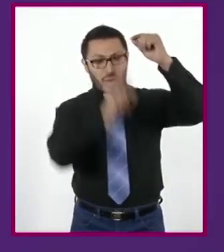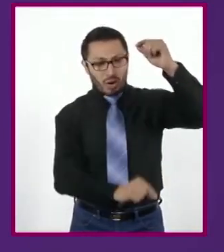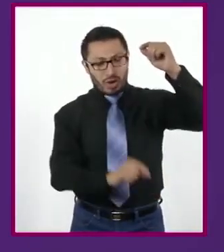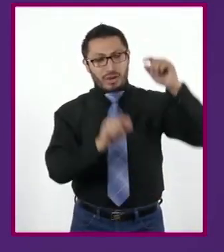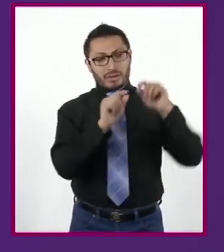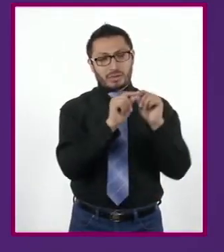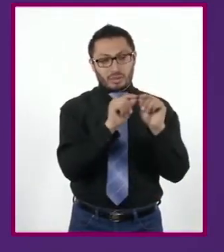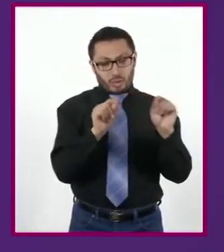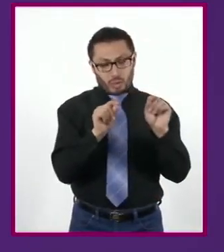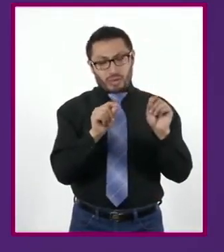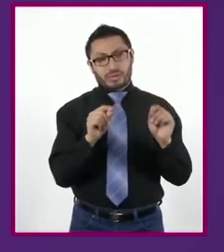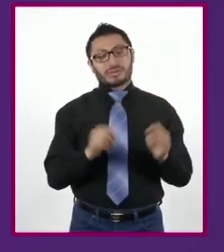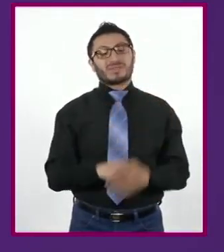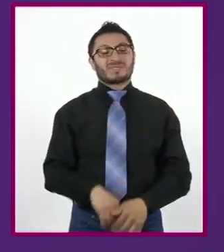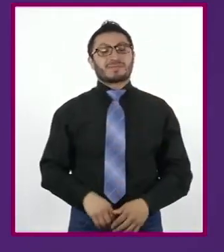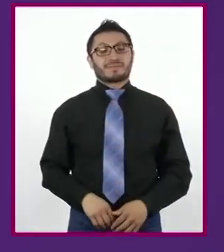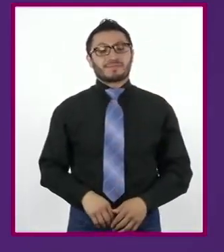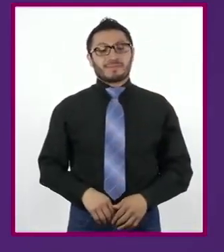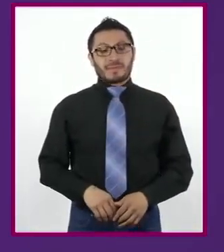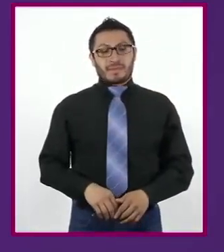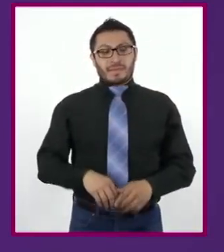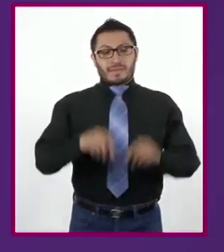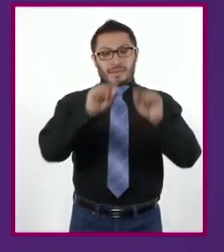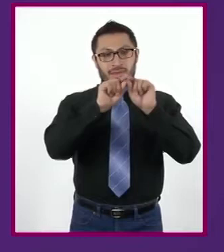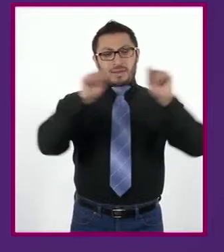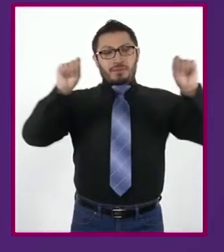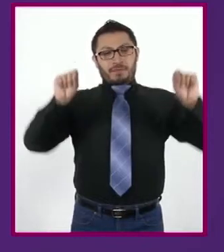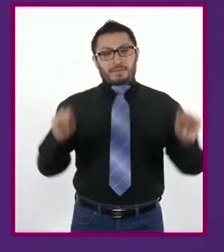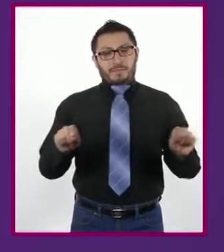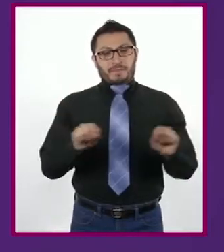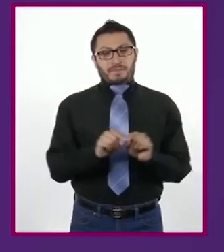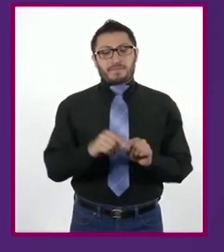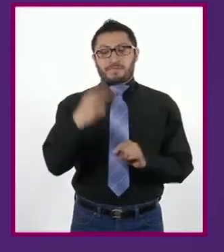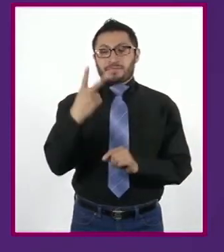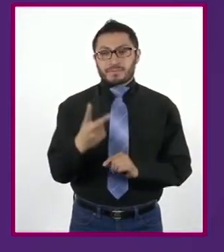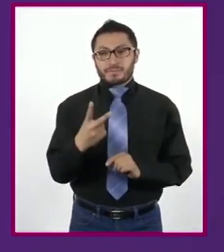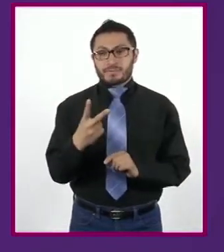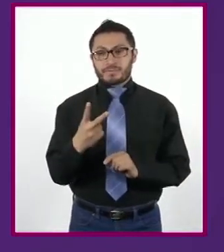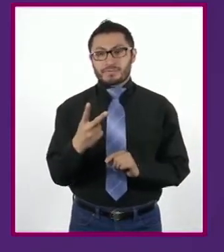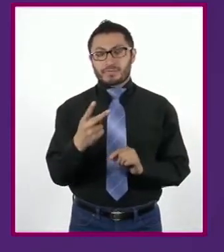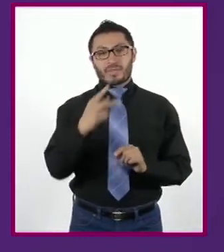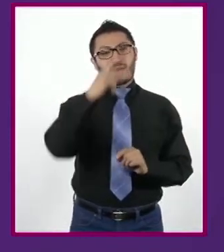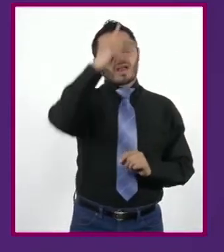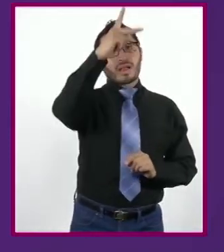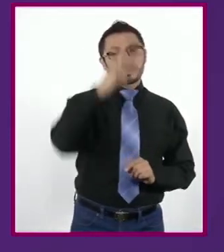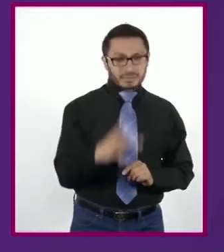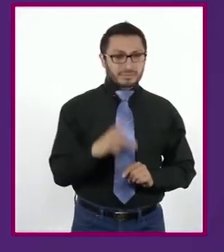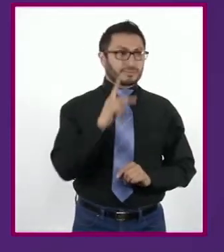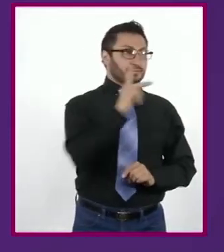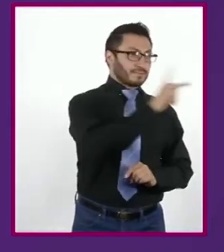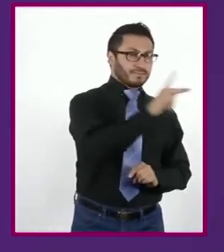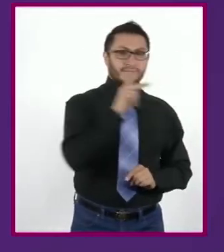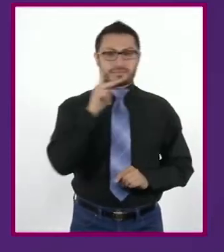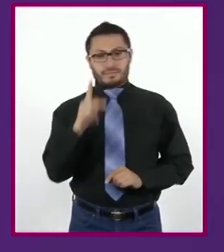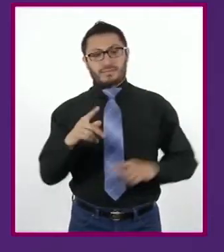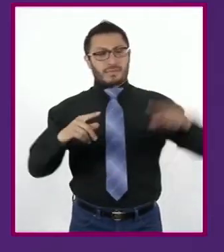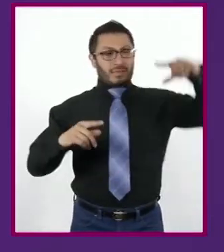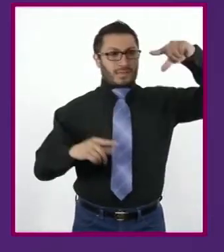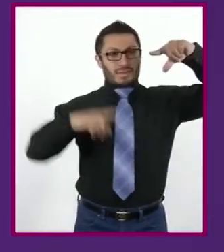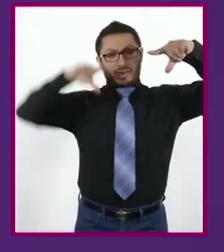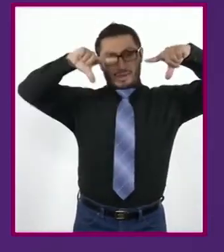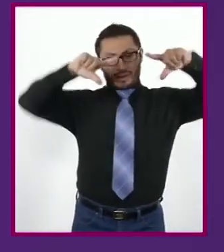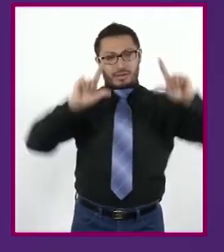una menor. El rectángulo tiene dos pares de lados iguales. Sus ángulos son rectos,